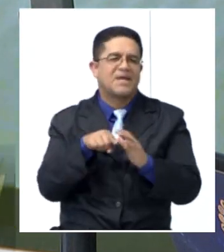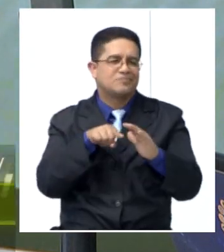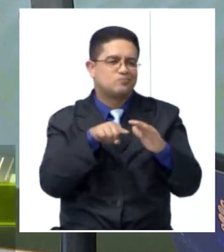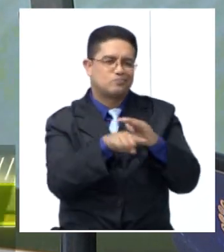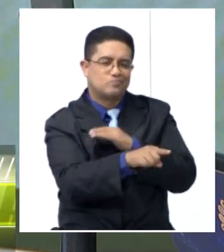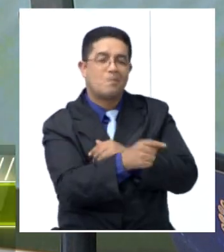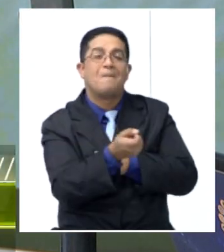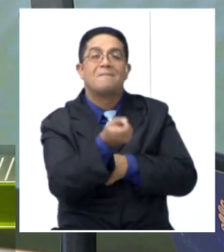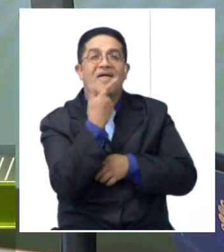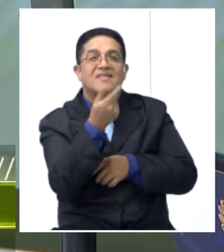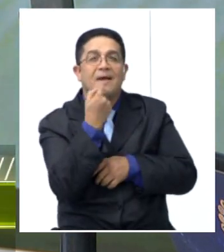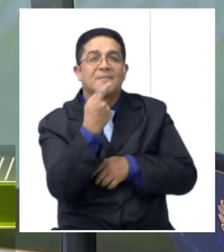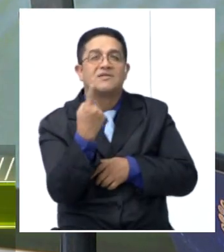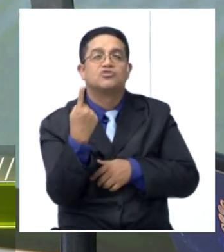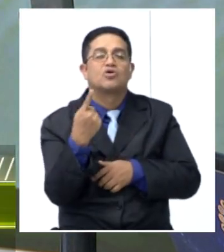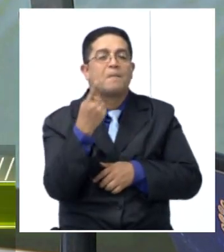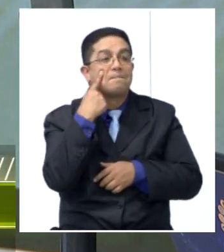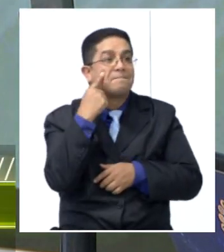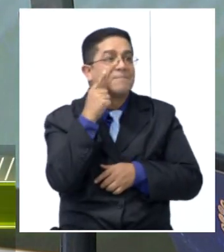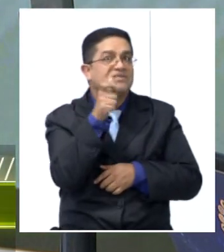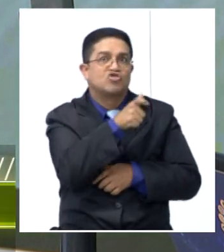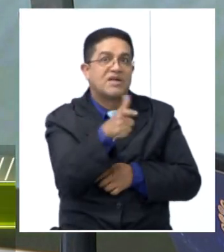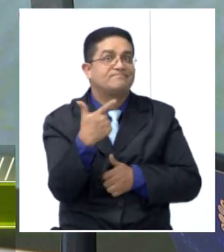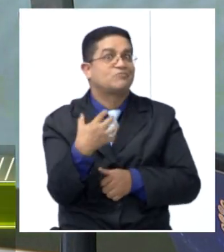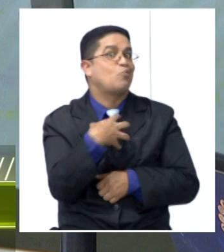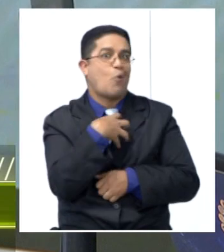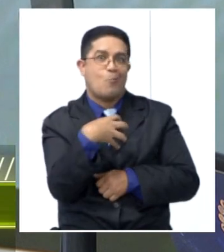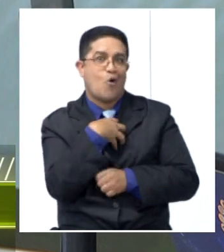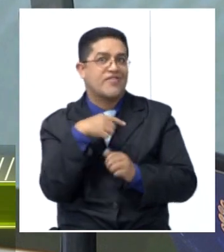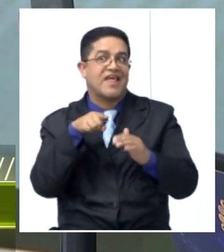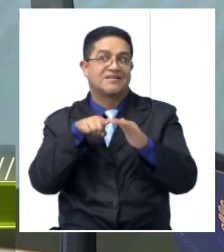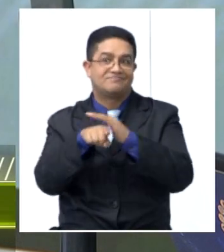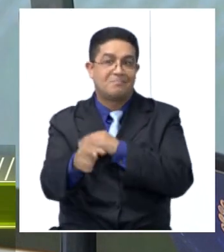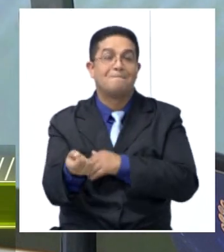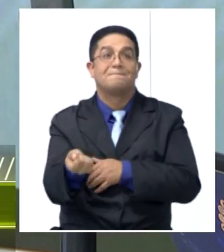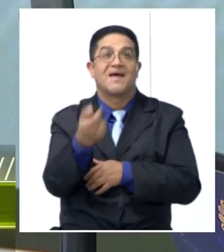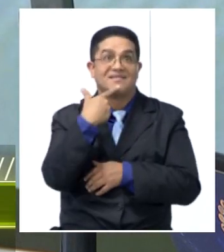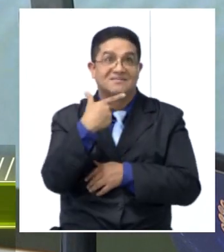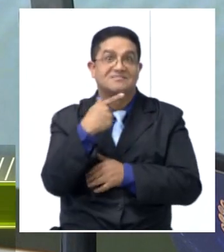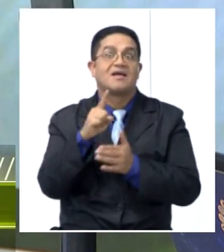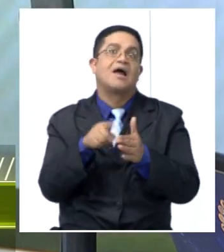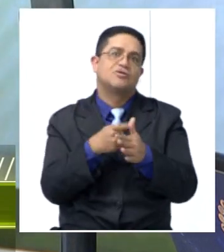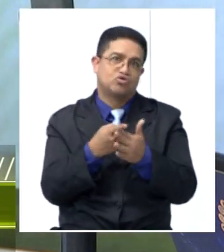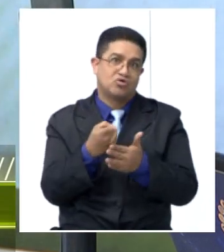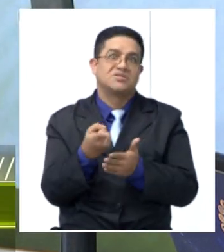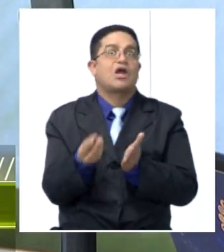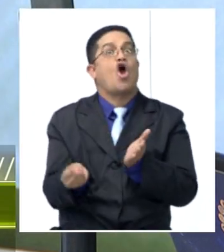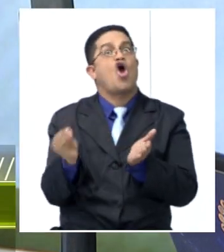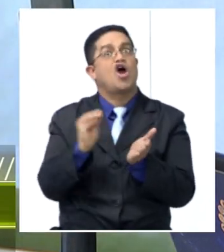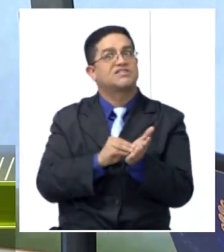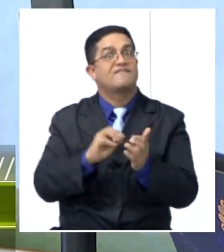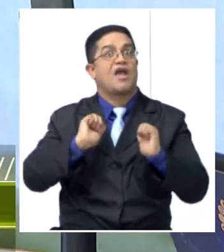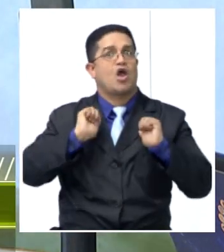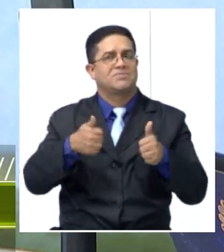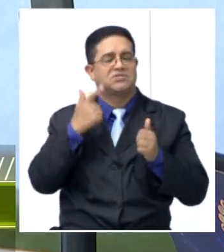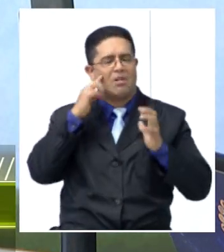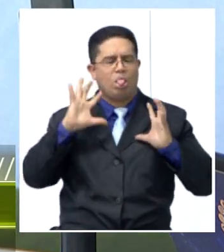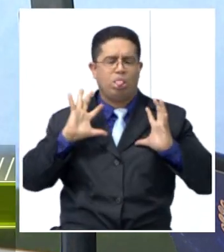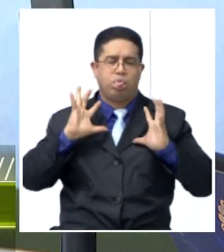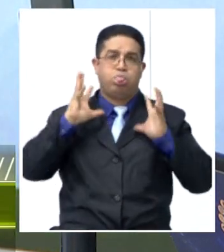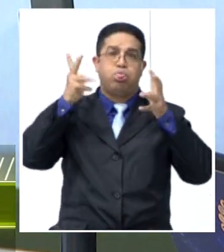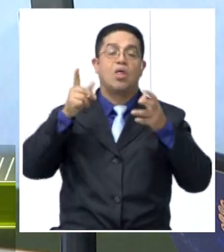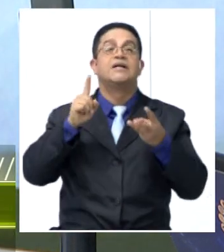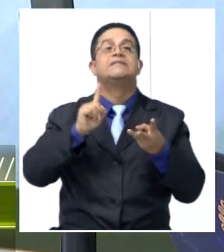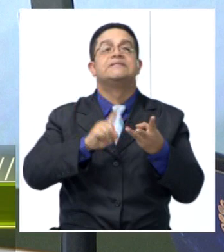Muchas personas vieron muy limitada el acceso a sus tratamientos, por lo cual recayeron con mucho más frecuencia. Y por último lugar, todos